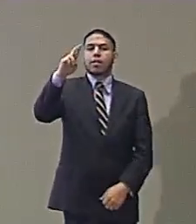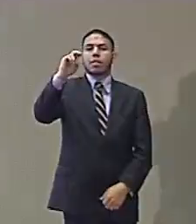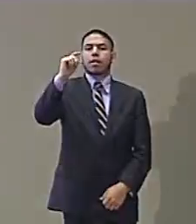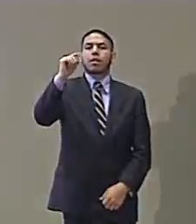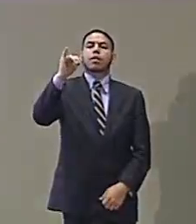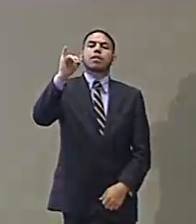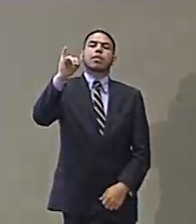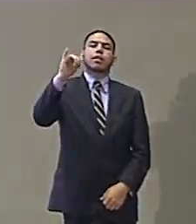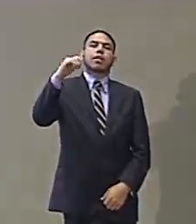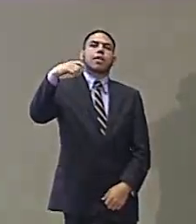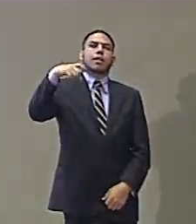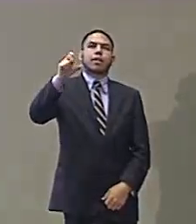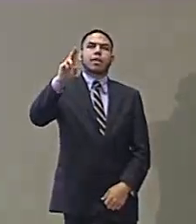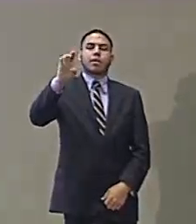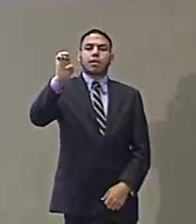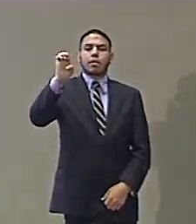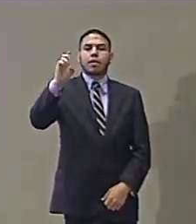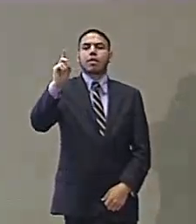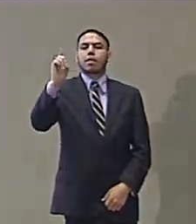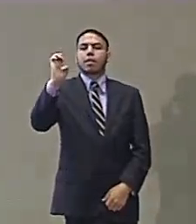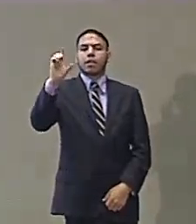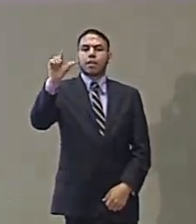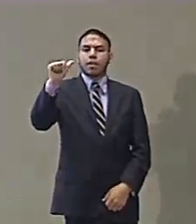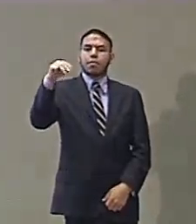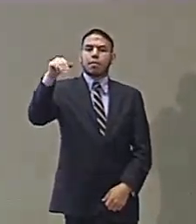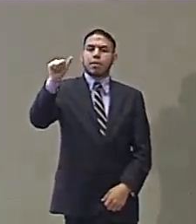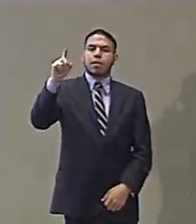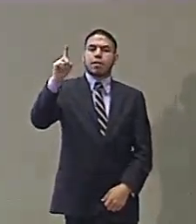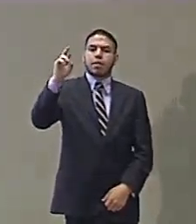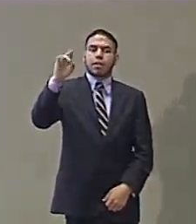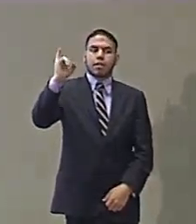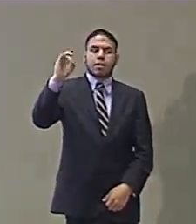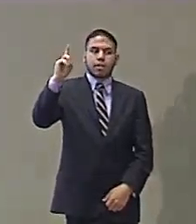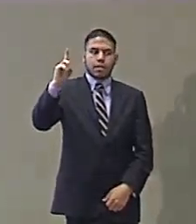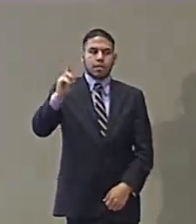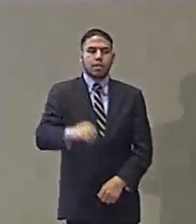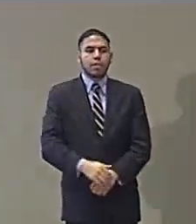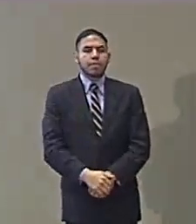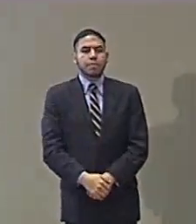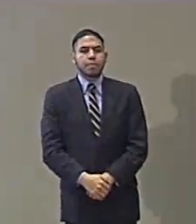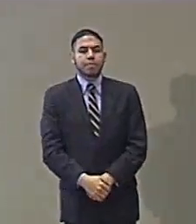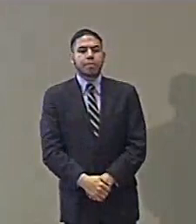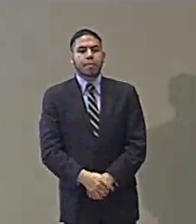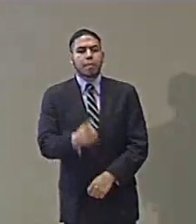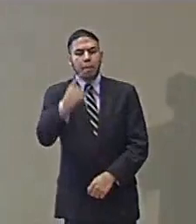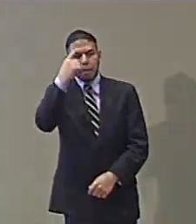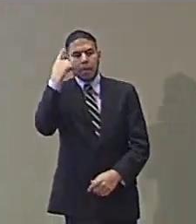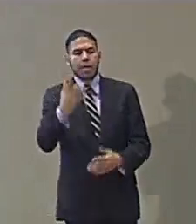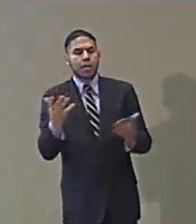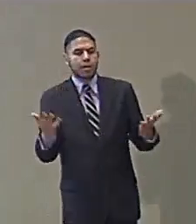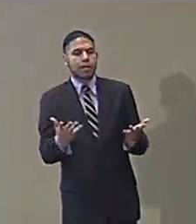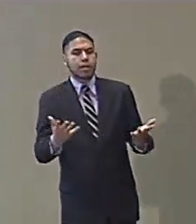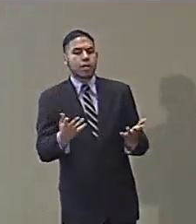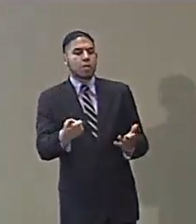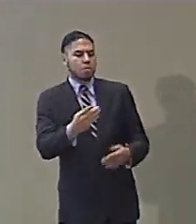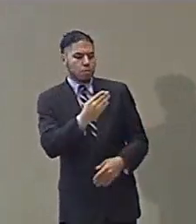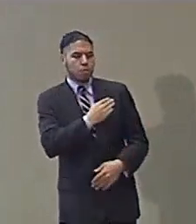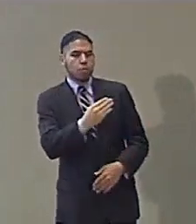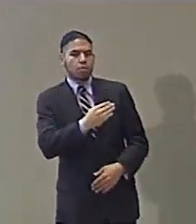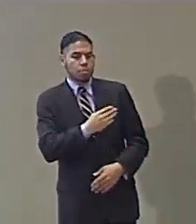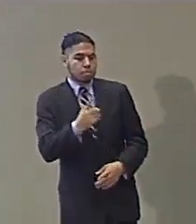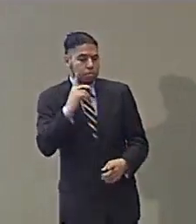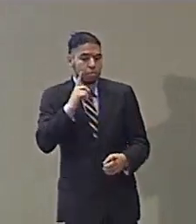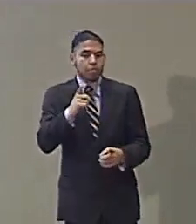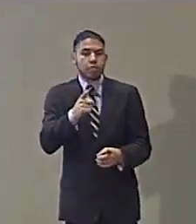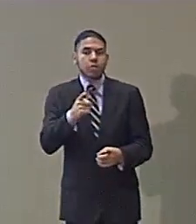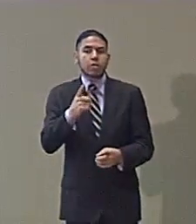construcción de una política de estado en materia turística para hacer el buen momento turístico de méxico